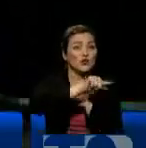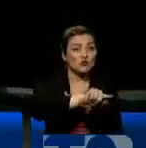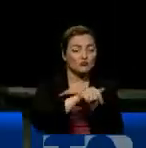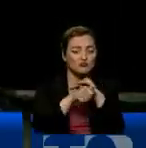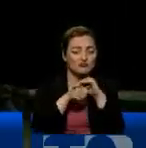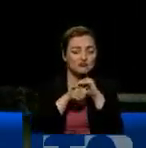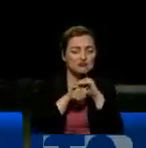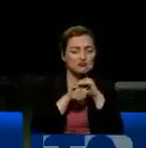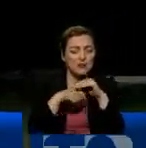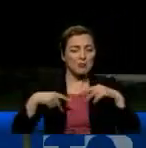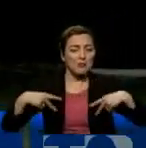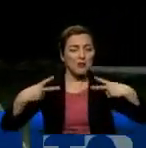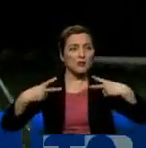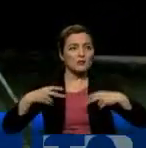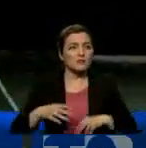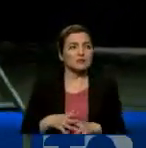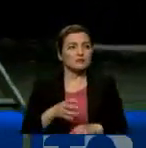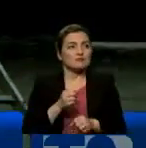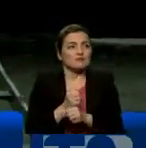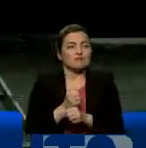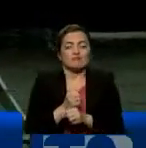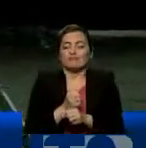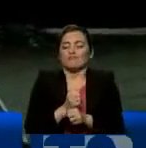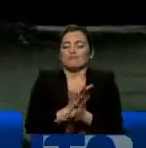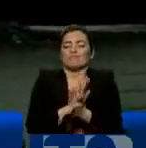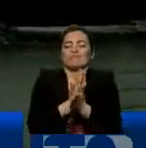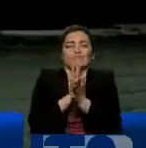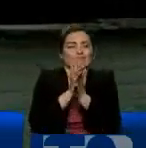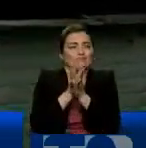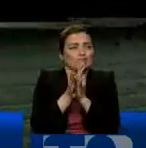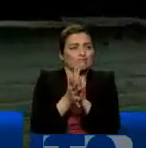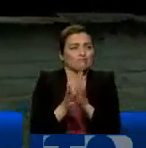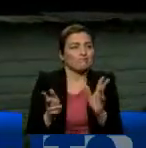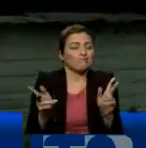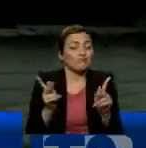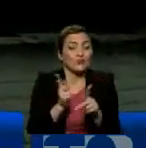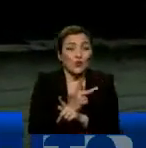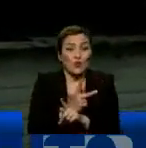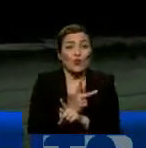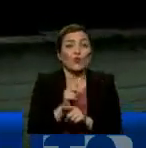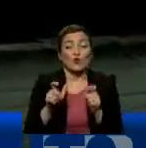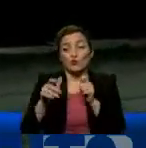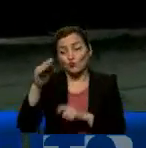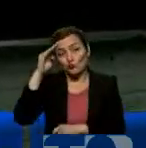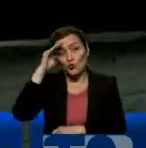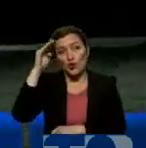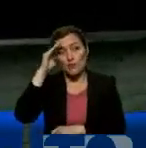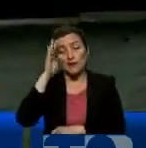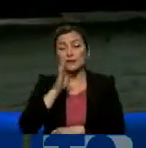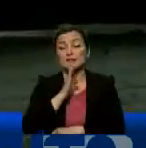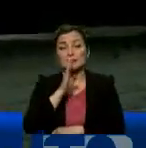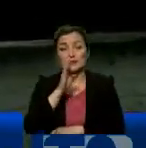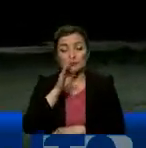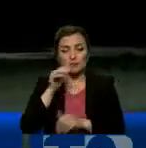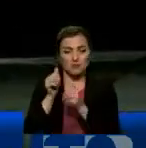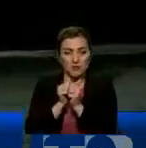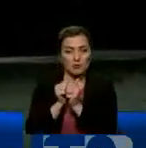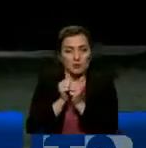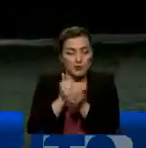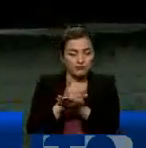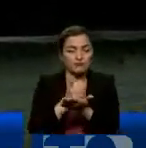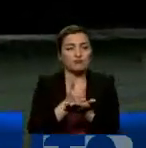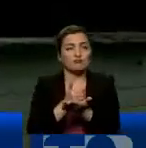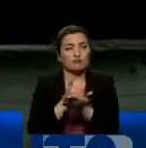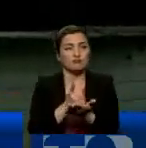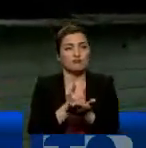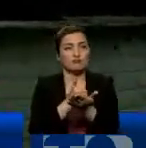de esto, el foco de inseguridad ha sido terrible para nosotros. Los señores de la policía siempre han estado con nosotros